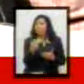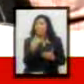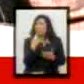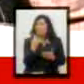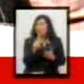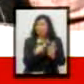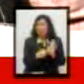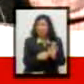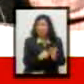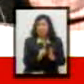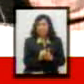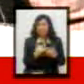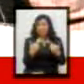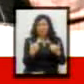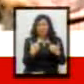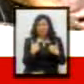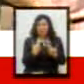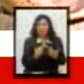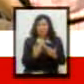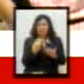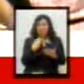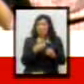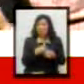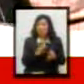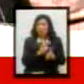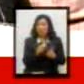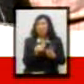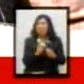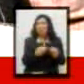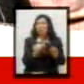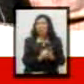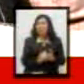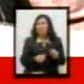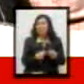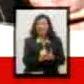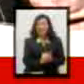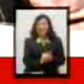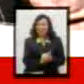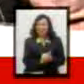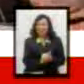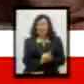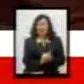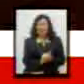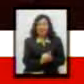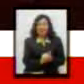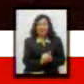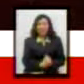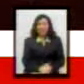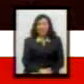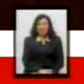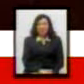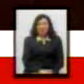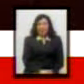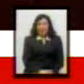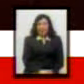acrecentado debido a que los padres abandonan el seno familiar Eso es todo muchas